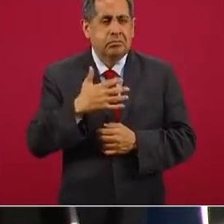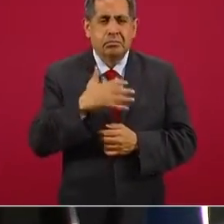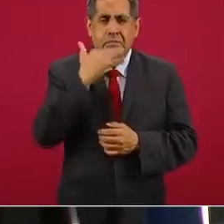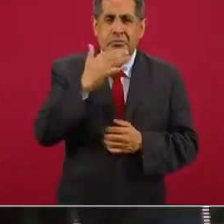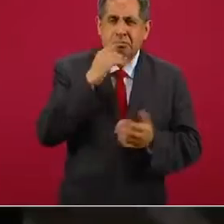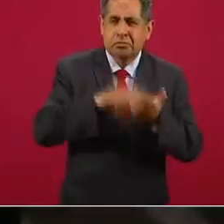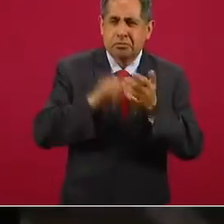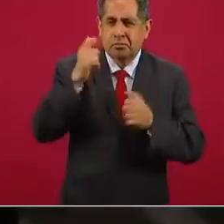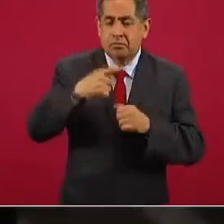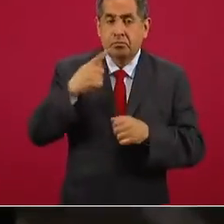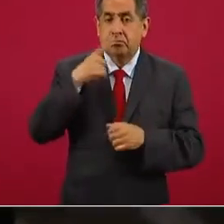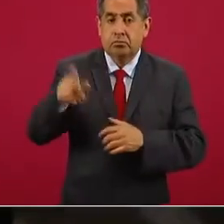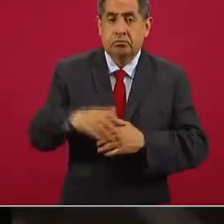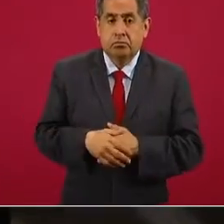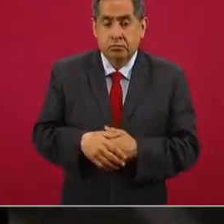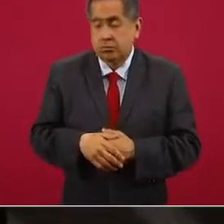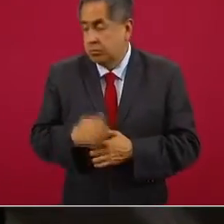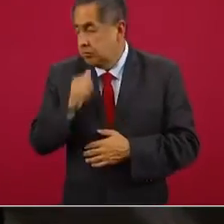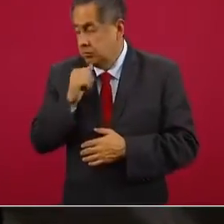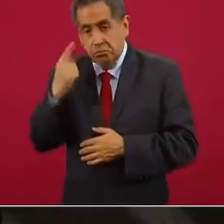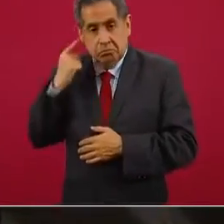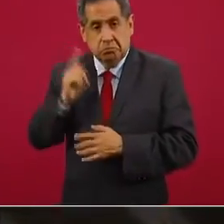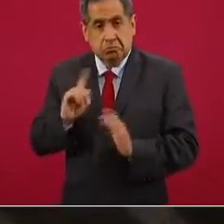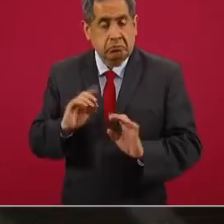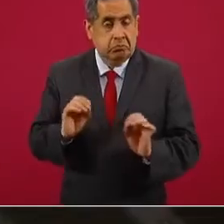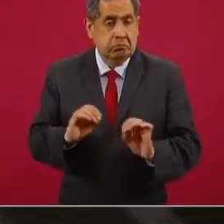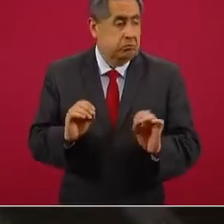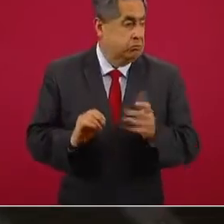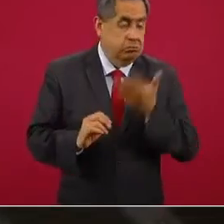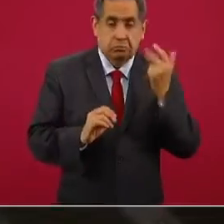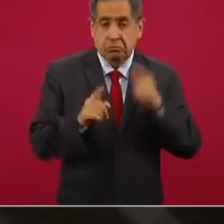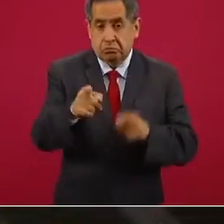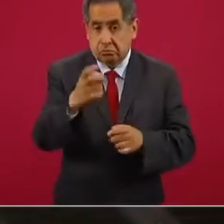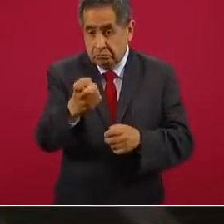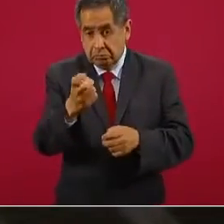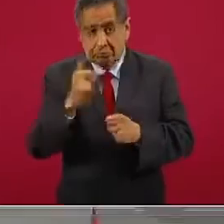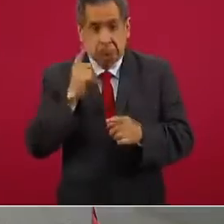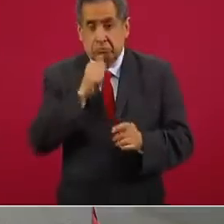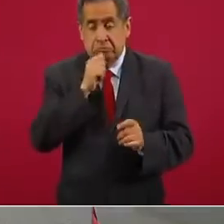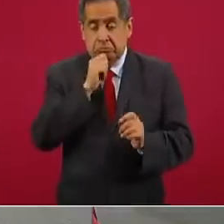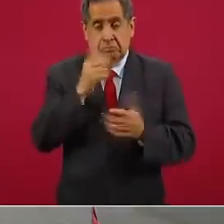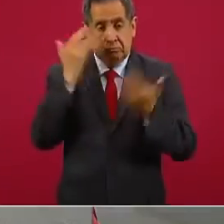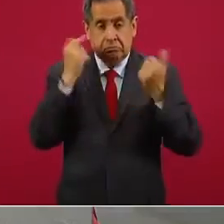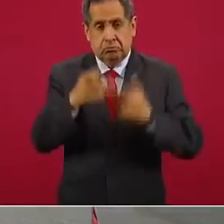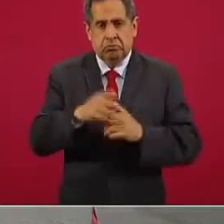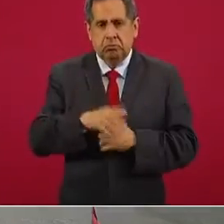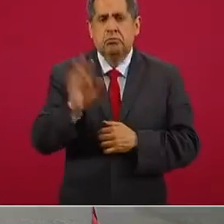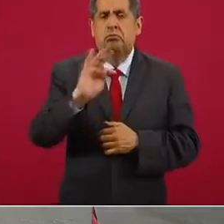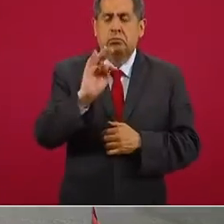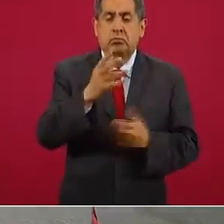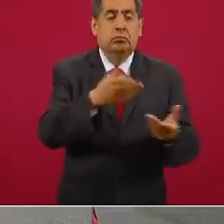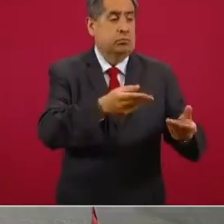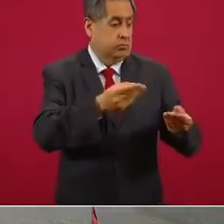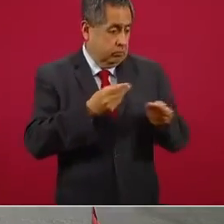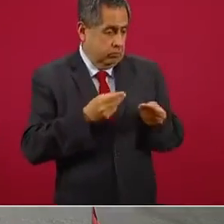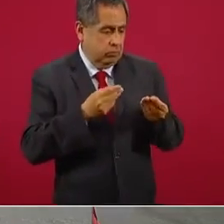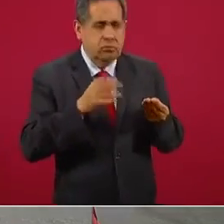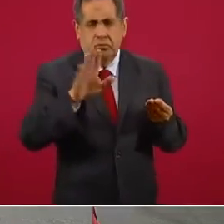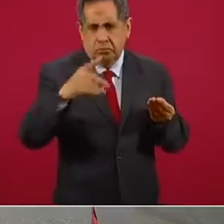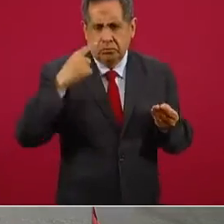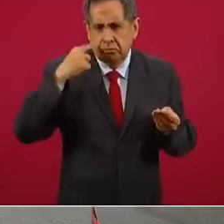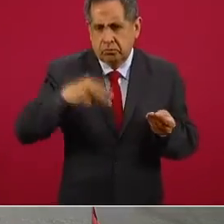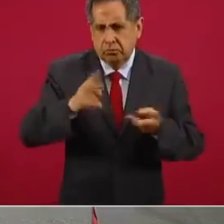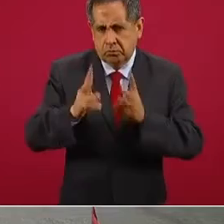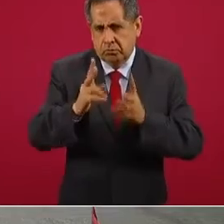tengan conocimiento. No. ¿No? No sabemos todavía. Pero cuando tengamos la denuncia lo